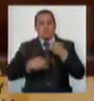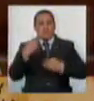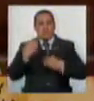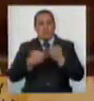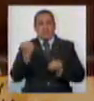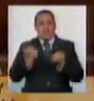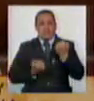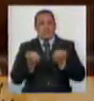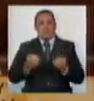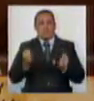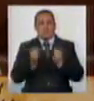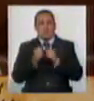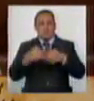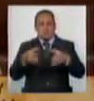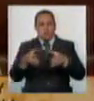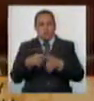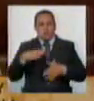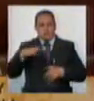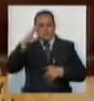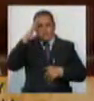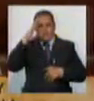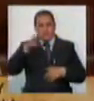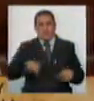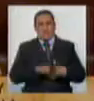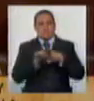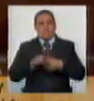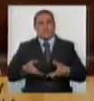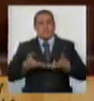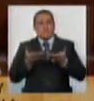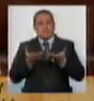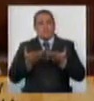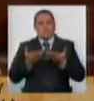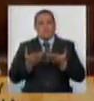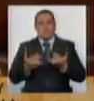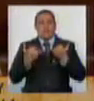vehicular para nuestros efectivos. Entregamos también